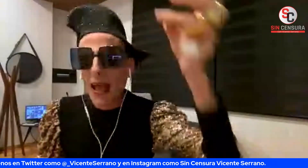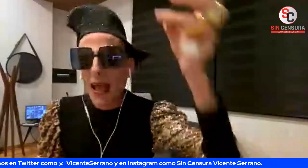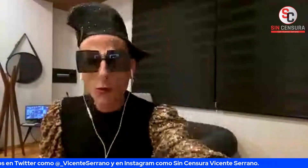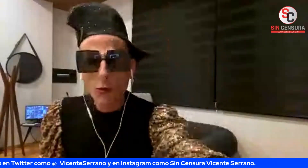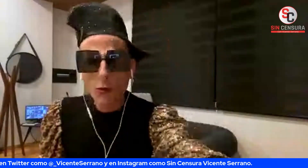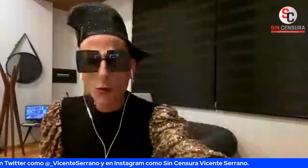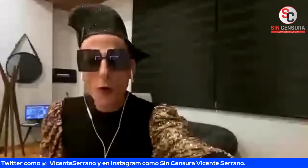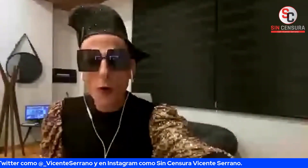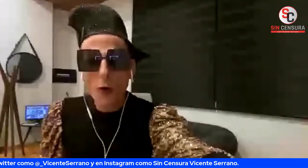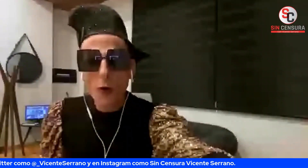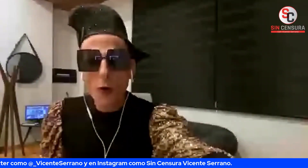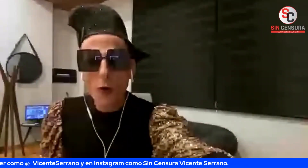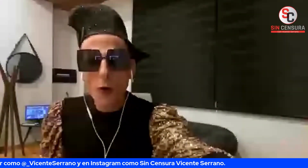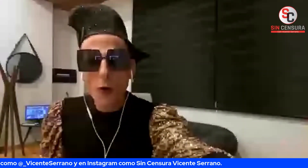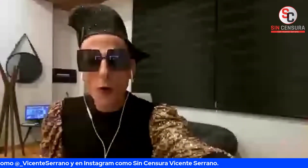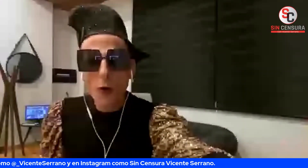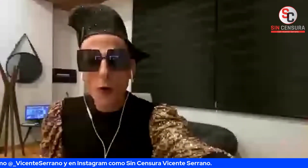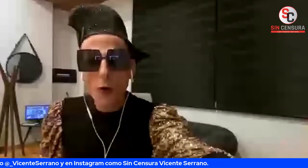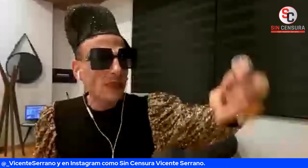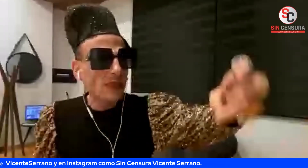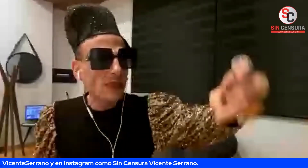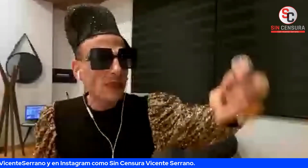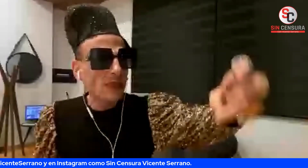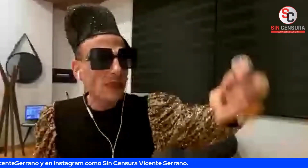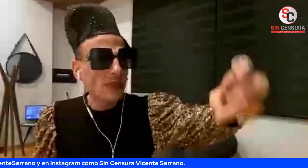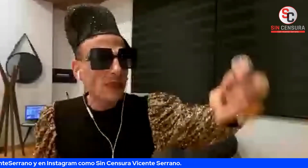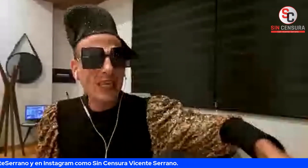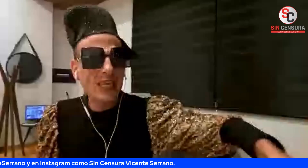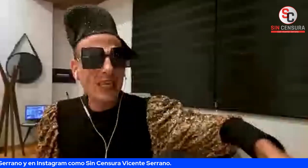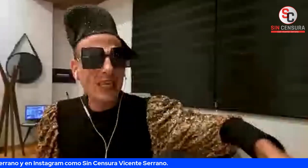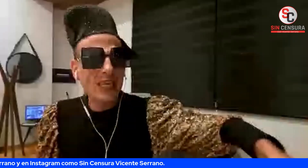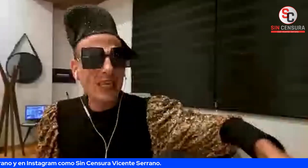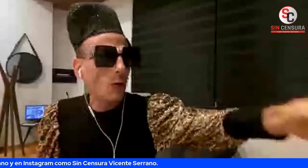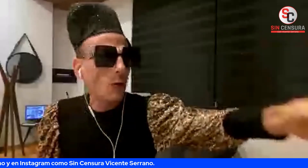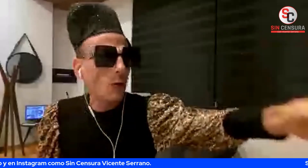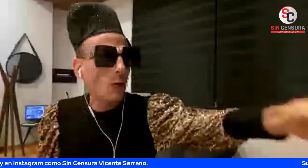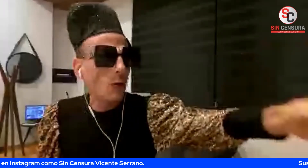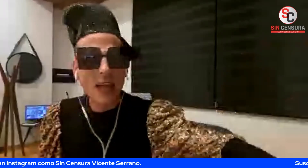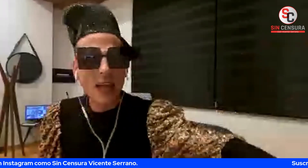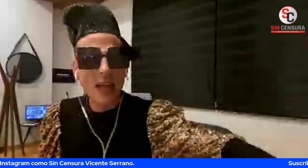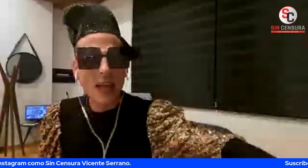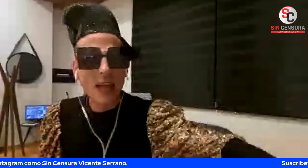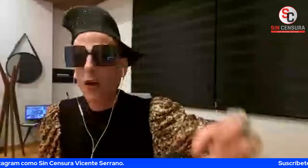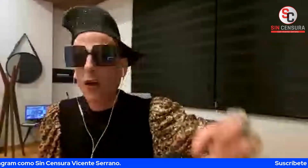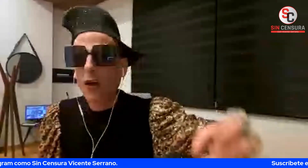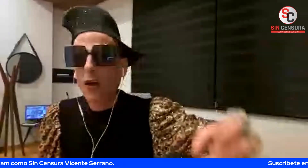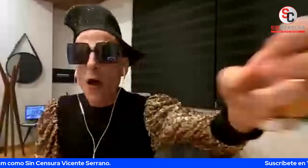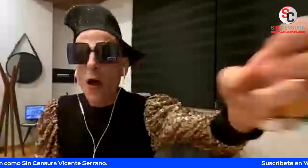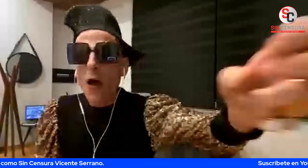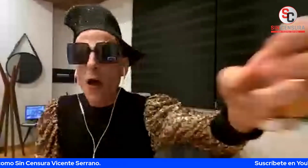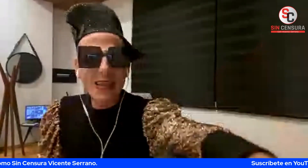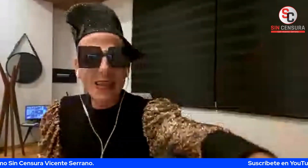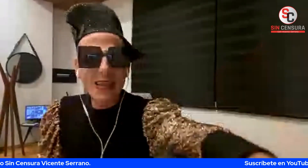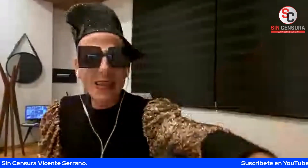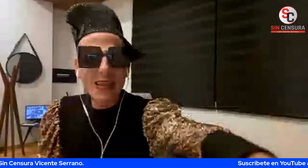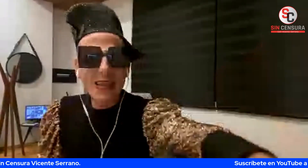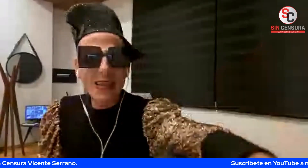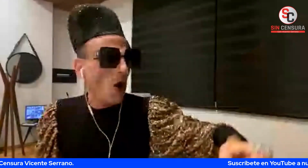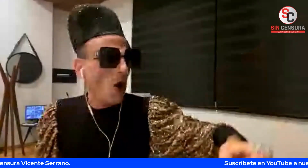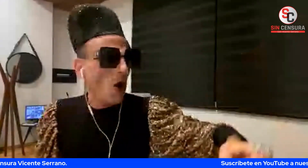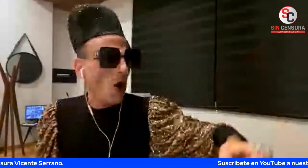de infraestructura, construyendo un Dos Bocas, construyendo un transísmico, construyendo un interoceánico,